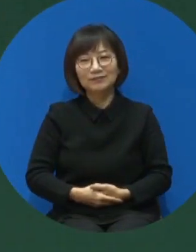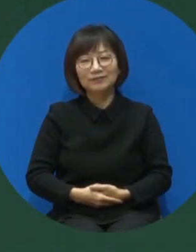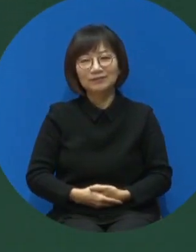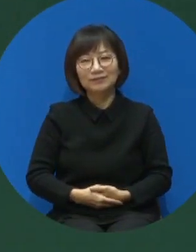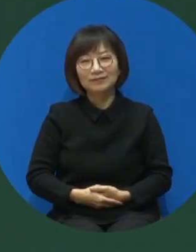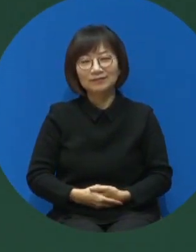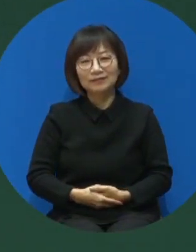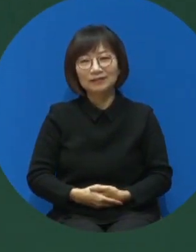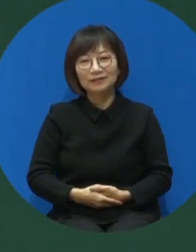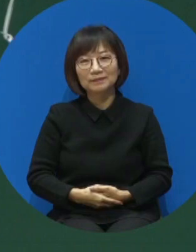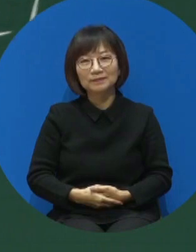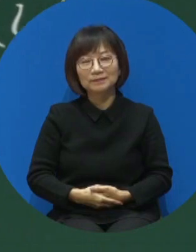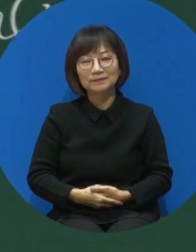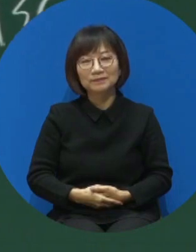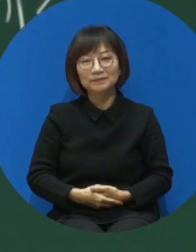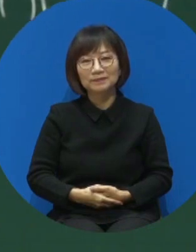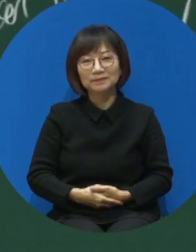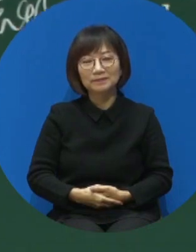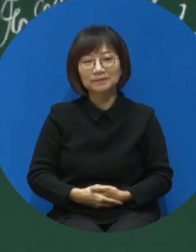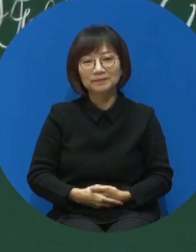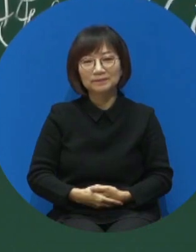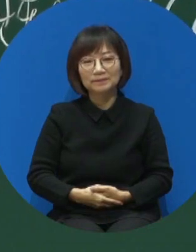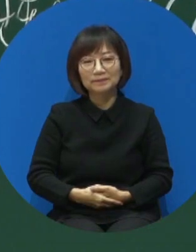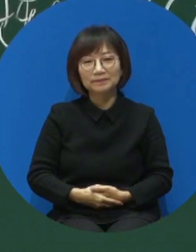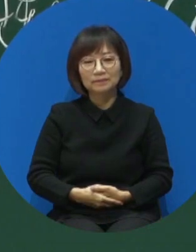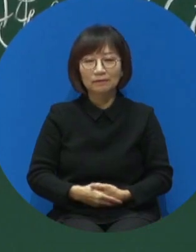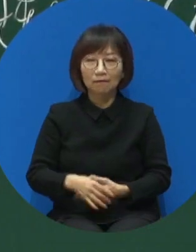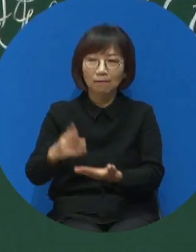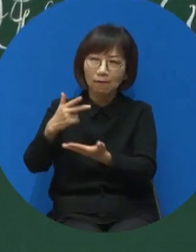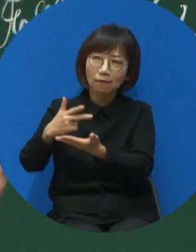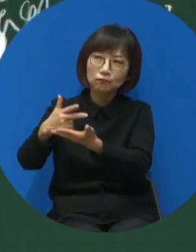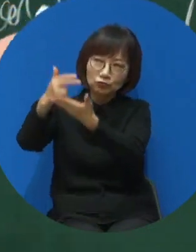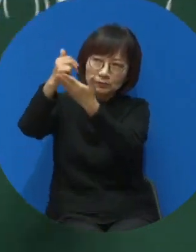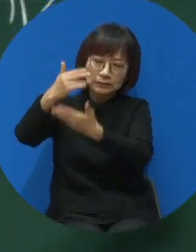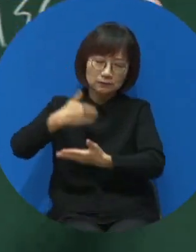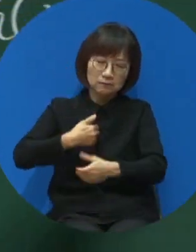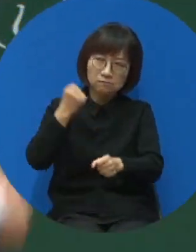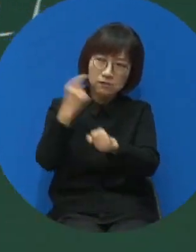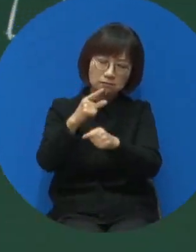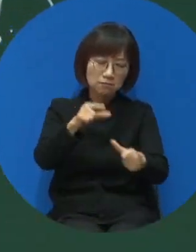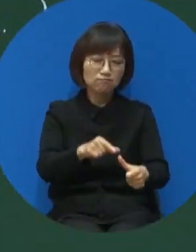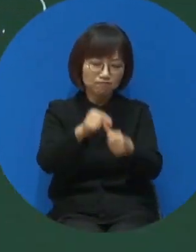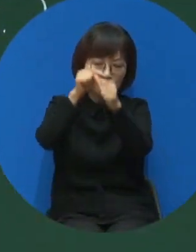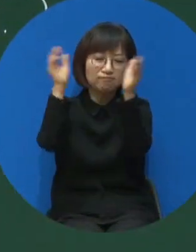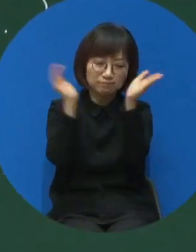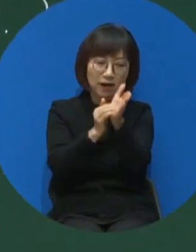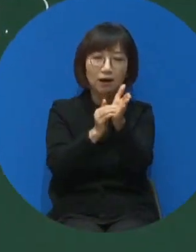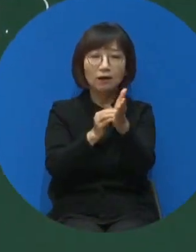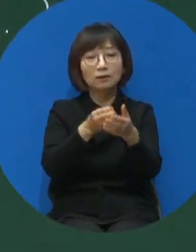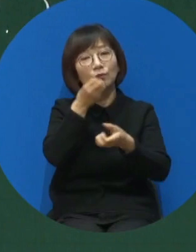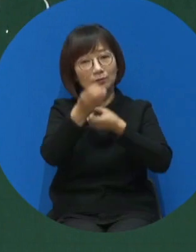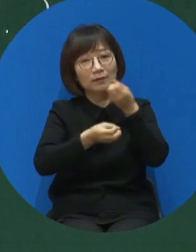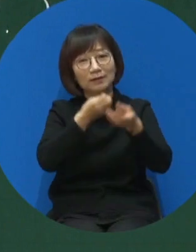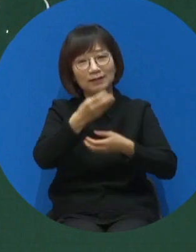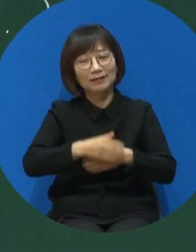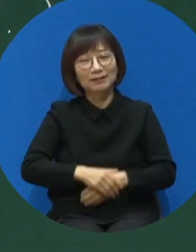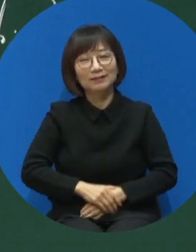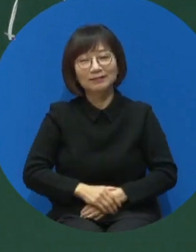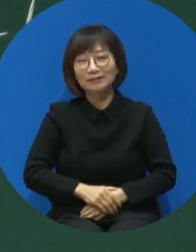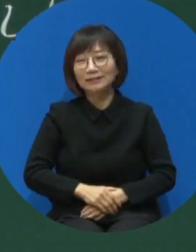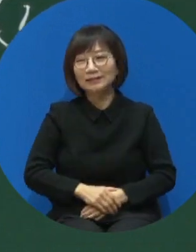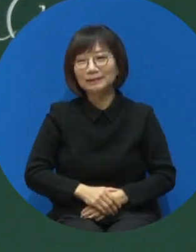ese lugar quien gana yo es muy grande no soy un alcalde es optar hago y llegué no tú me sacaste está reflejando y